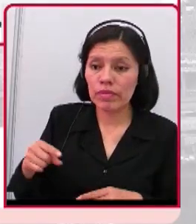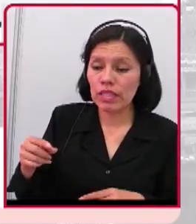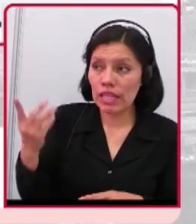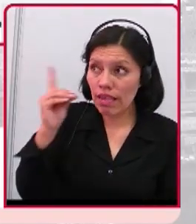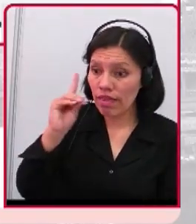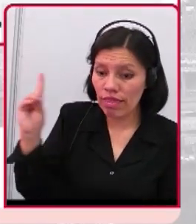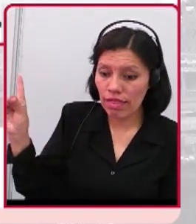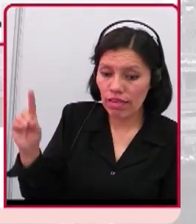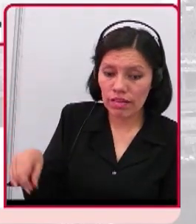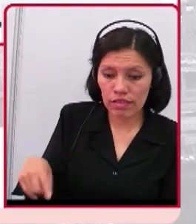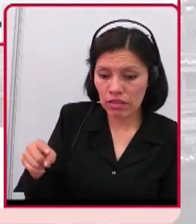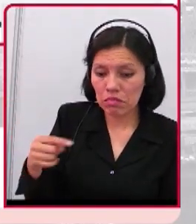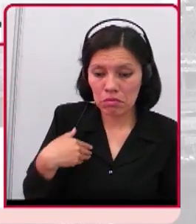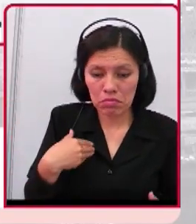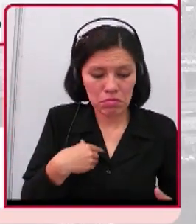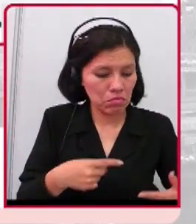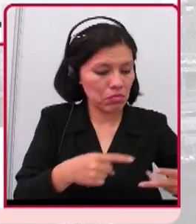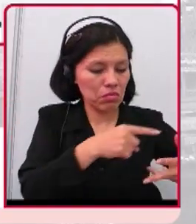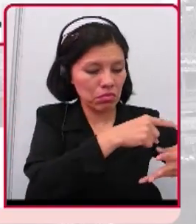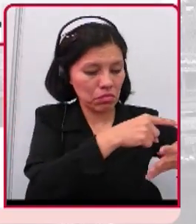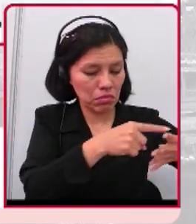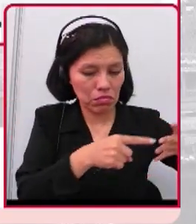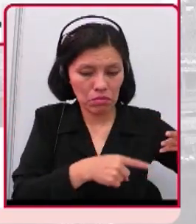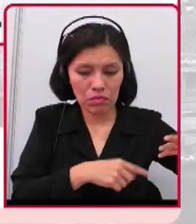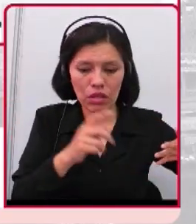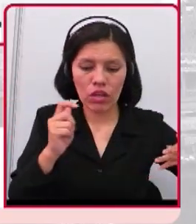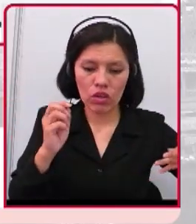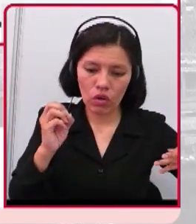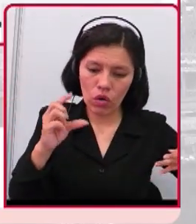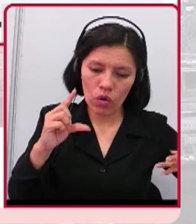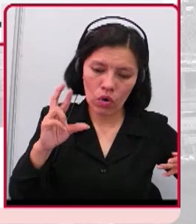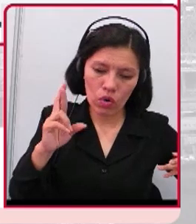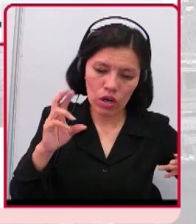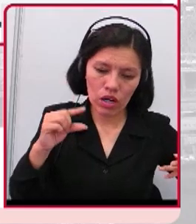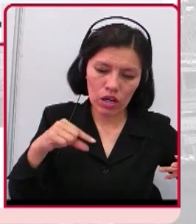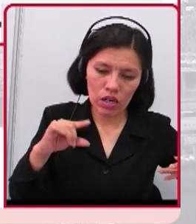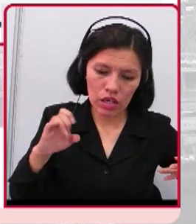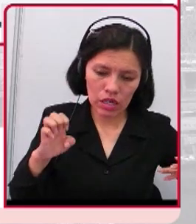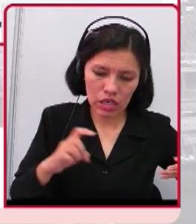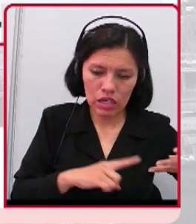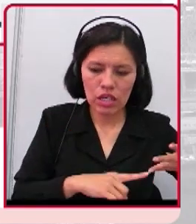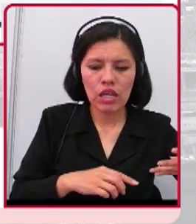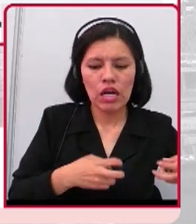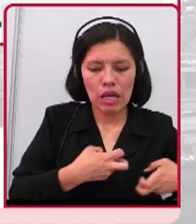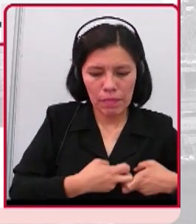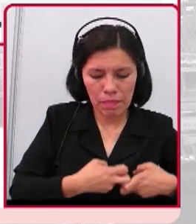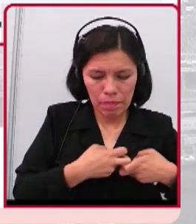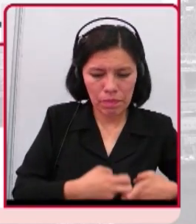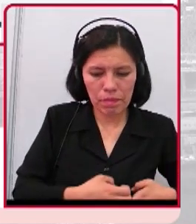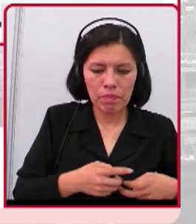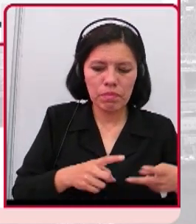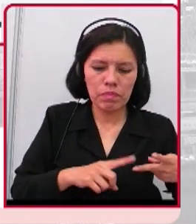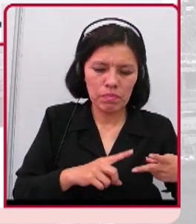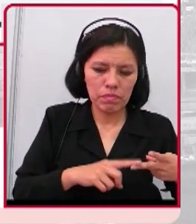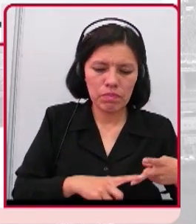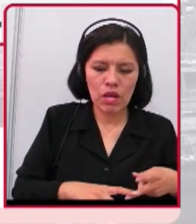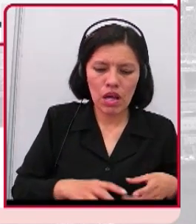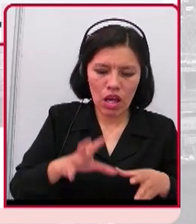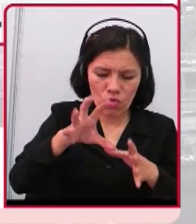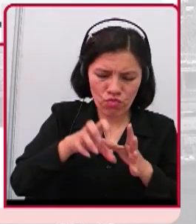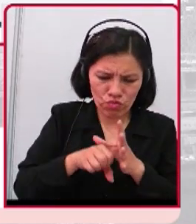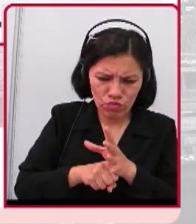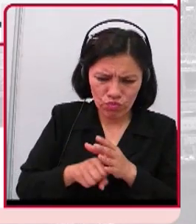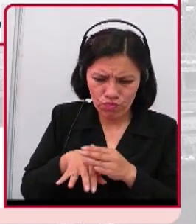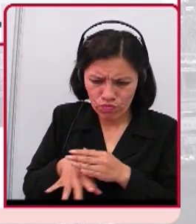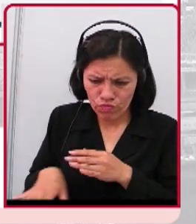variables que hemos considerado. Las iniciales son las propias variables de un espesador, el tonelaje de molienda, el P80,